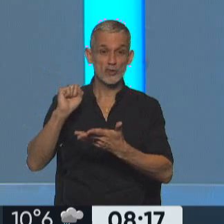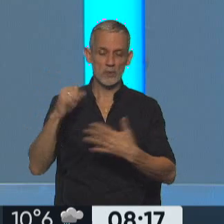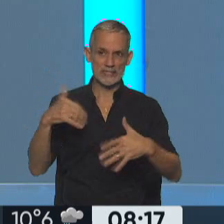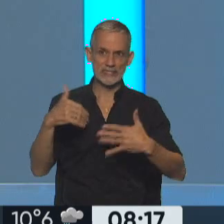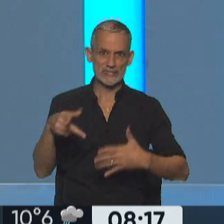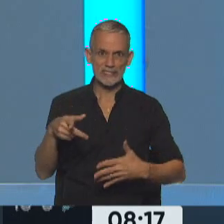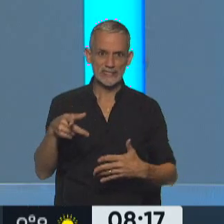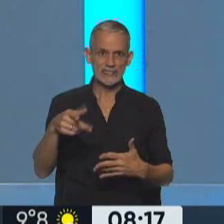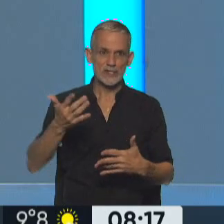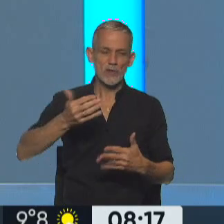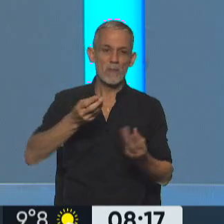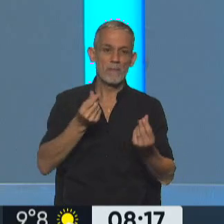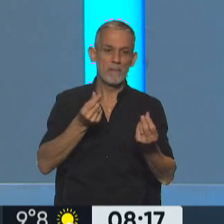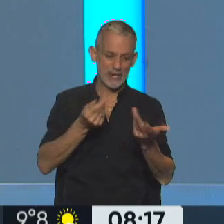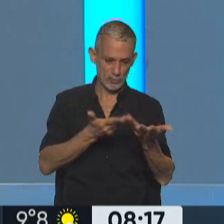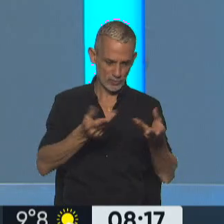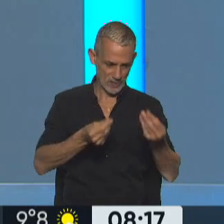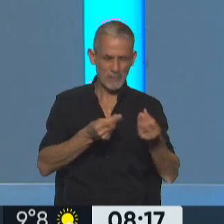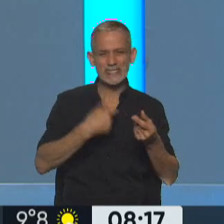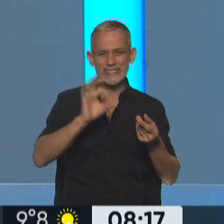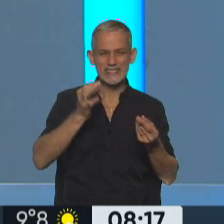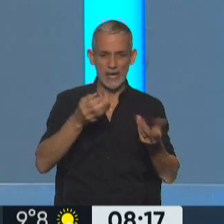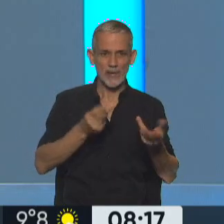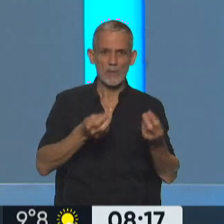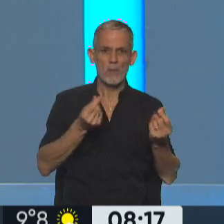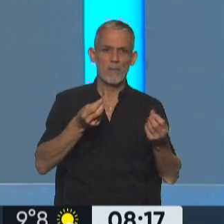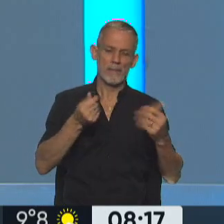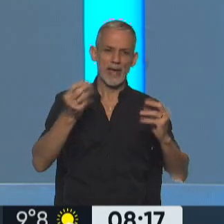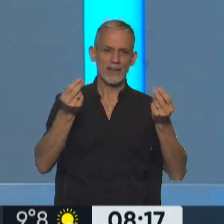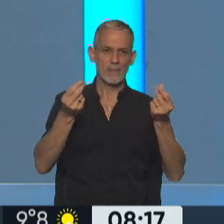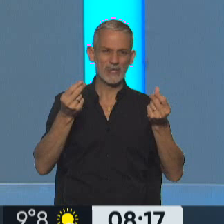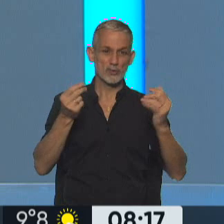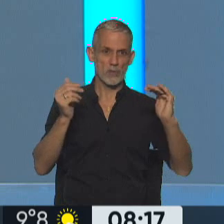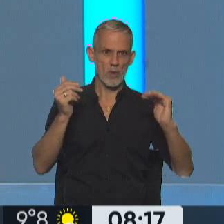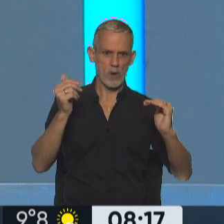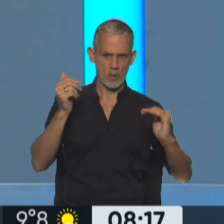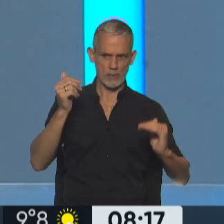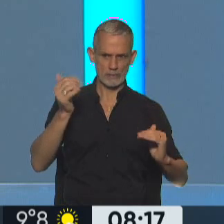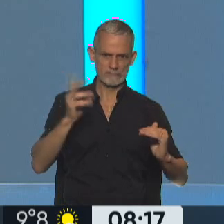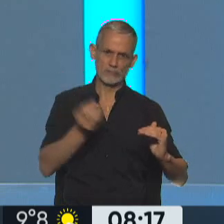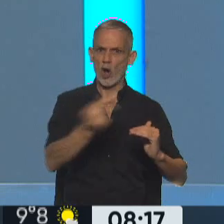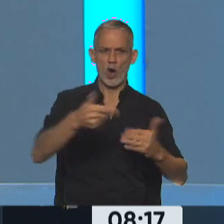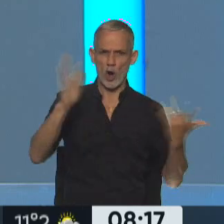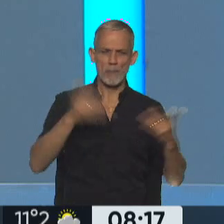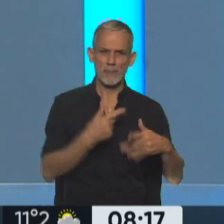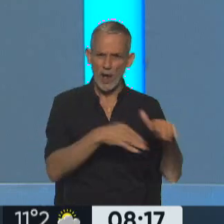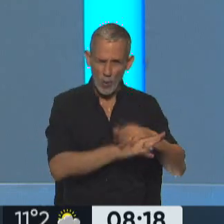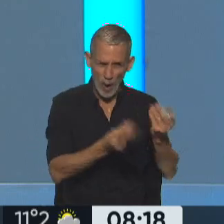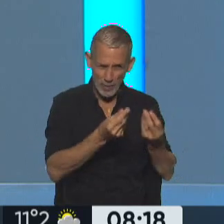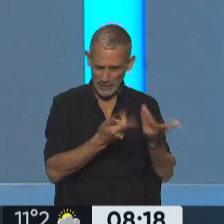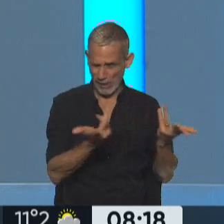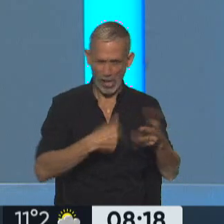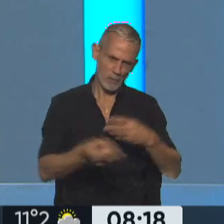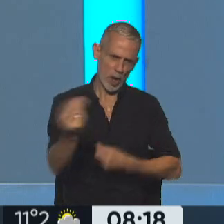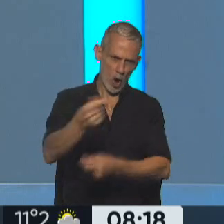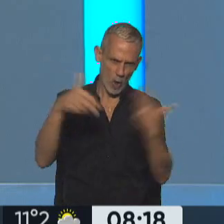elevada que los pesos, todos sabemos que van perdiendo valor todos los días, entonces decís, ¿voy a ahorrar? No,